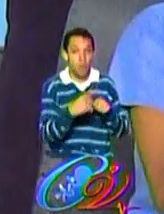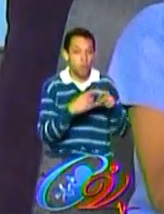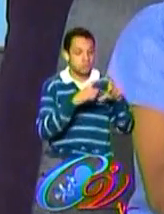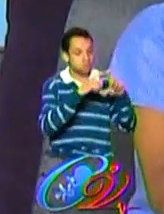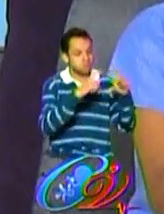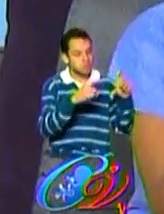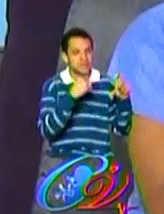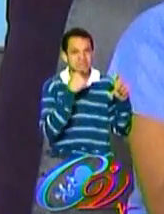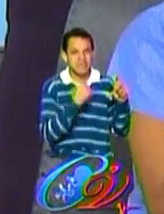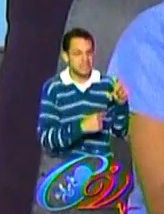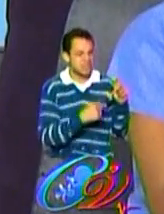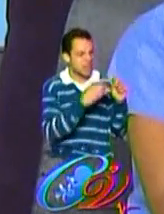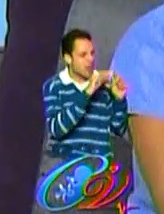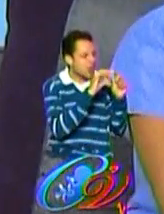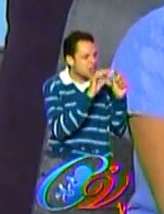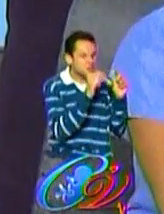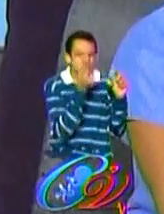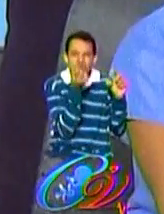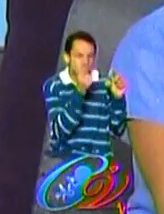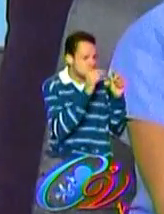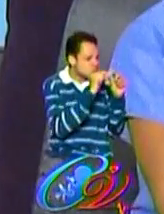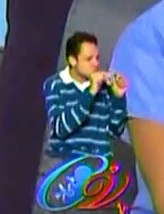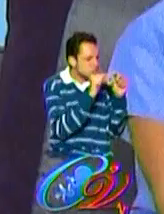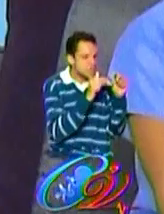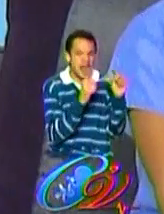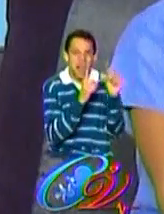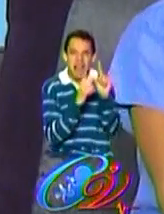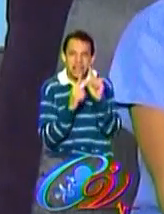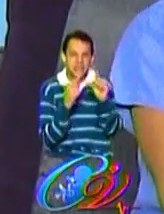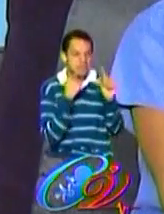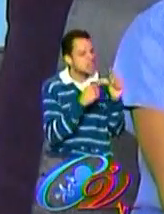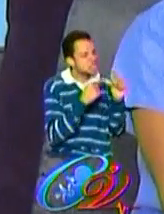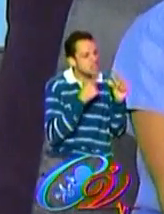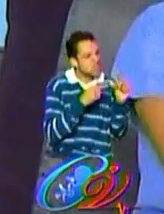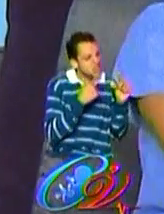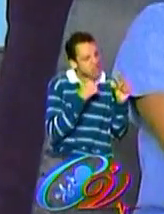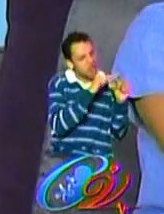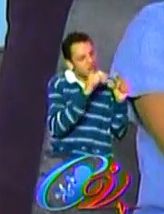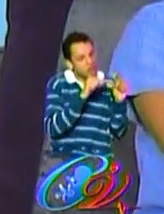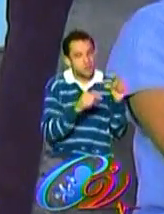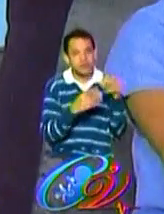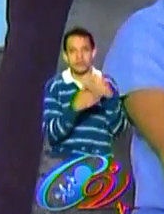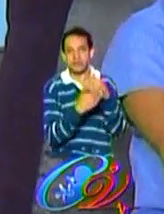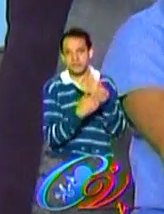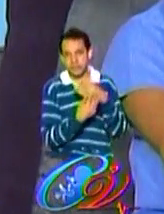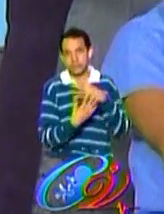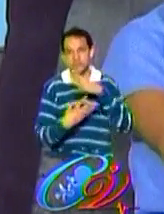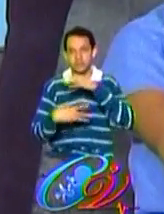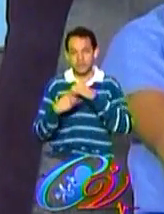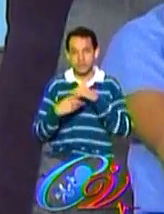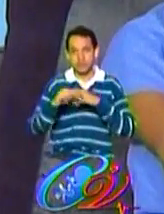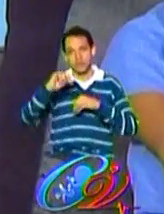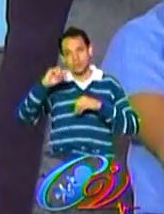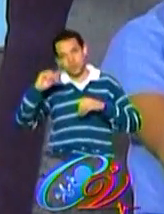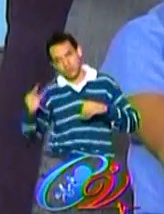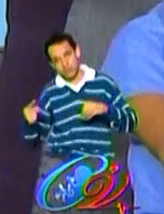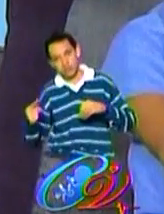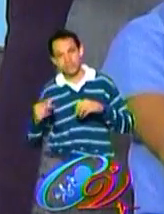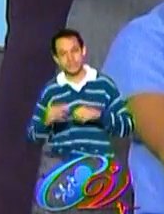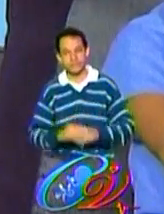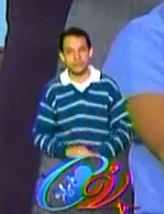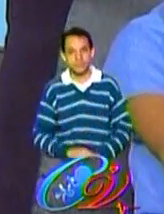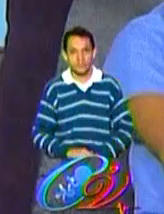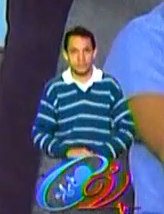los productos, vean qué tiene, qué dice, qué contiene, ¿cierto? En la siguiente diapositiva les